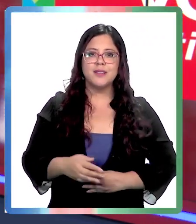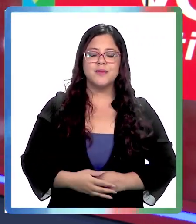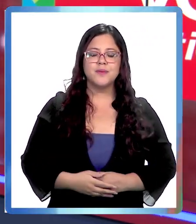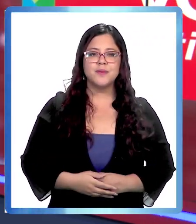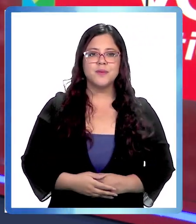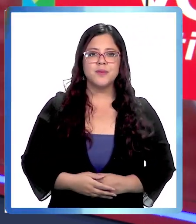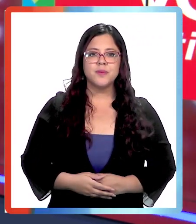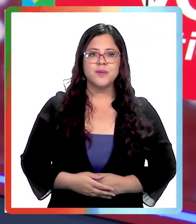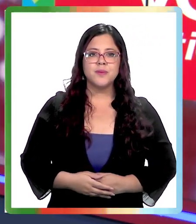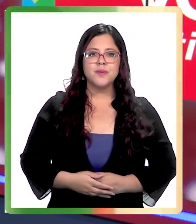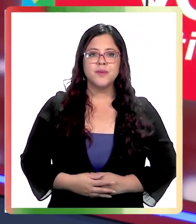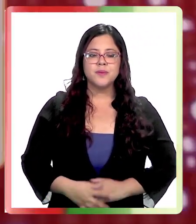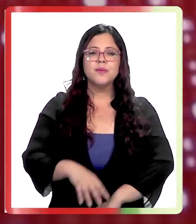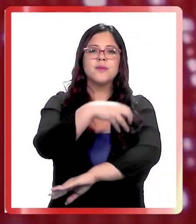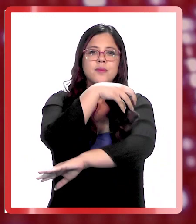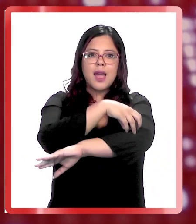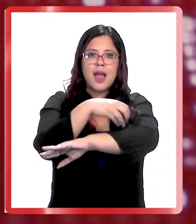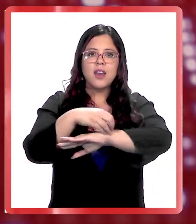buena semana.